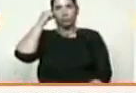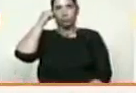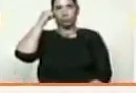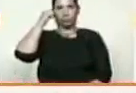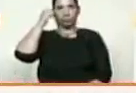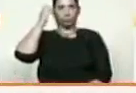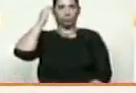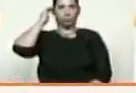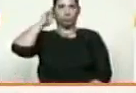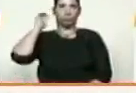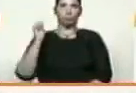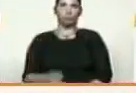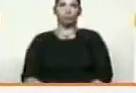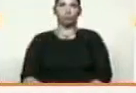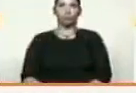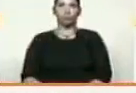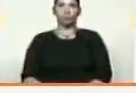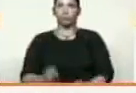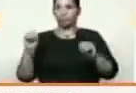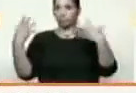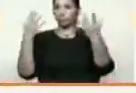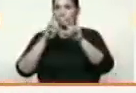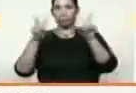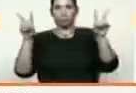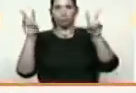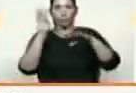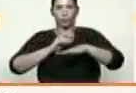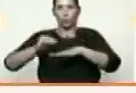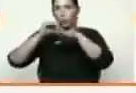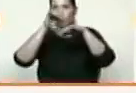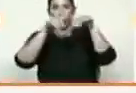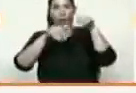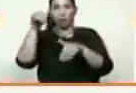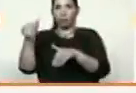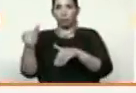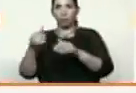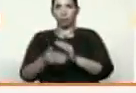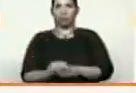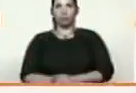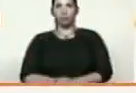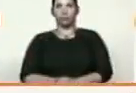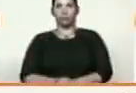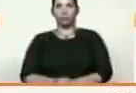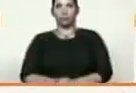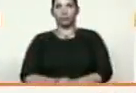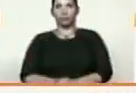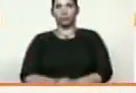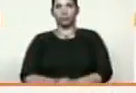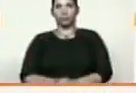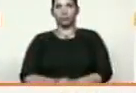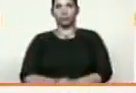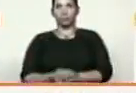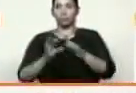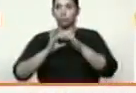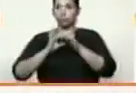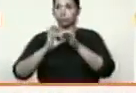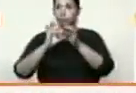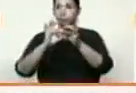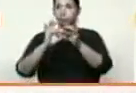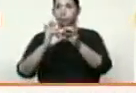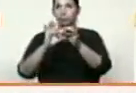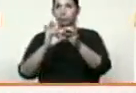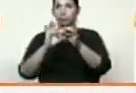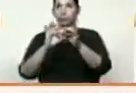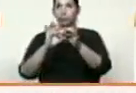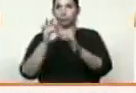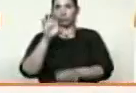la paz y convoca a las elecciones, estaba convocando a una consolidación de la paz.